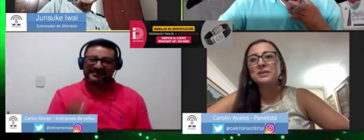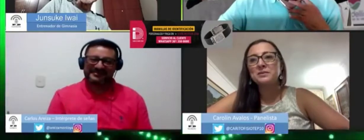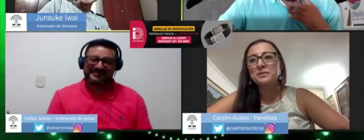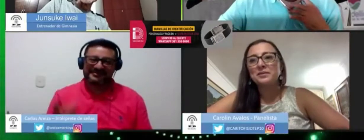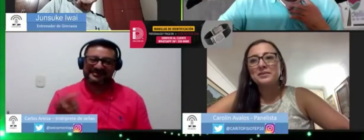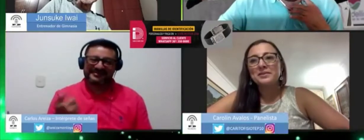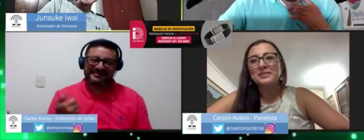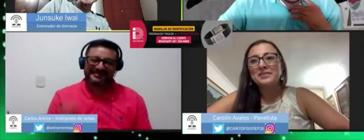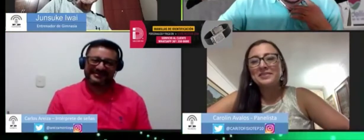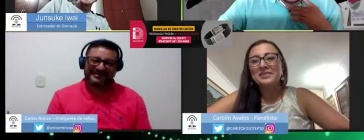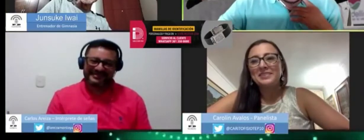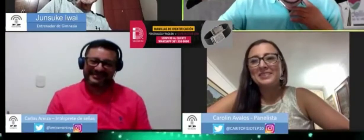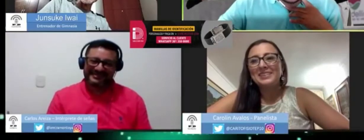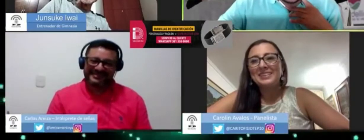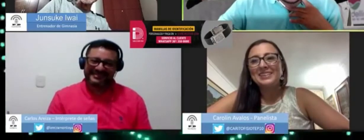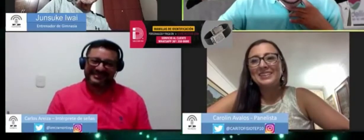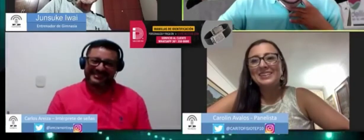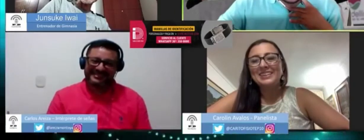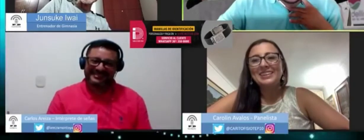peso. Sí, sí.